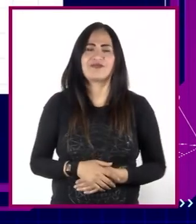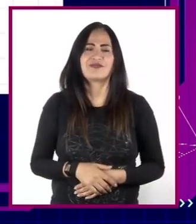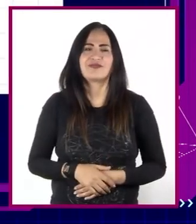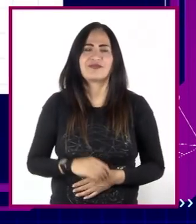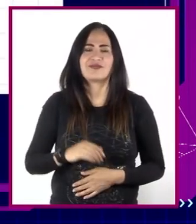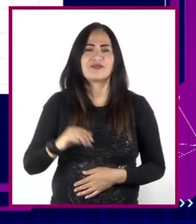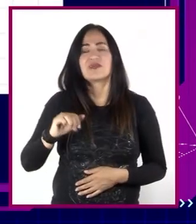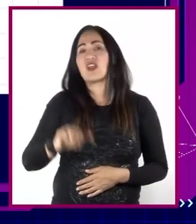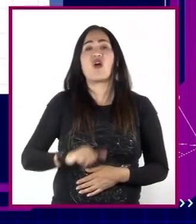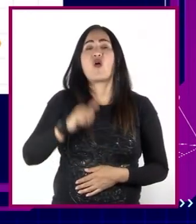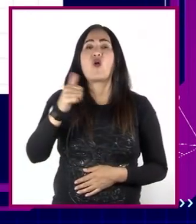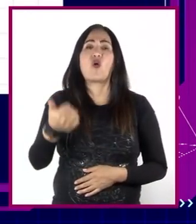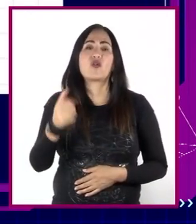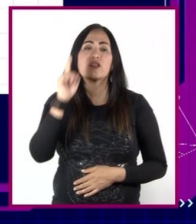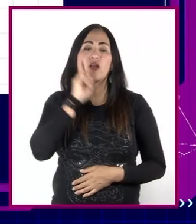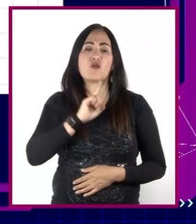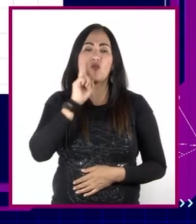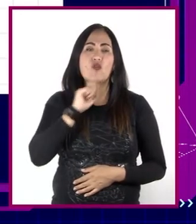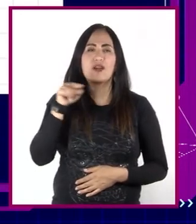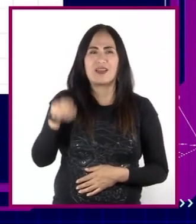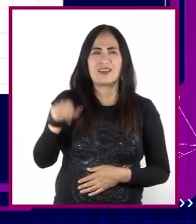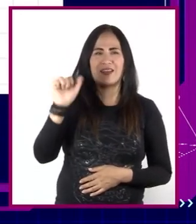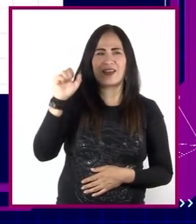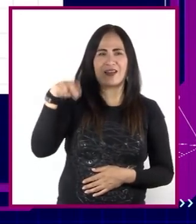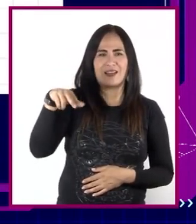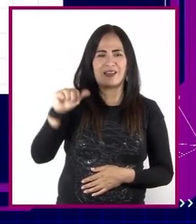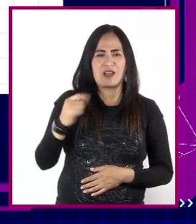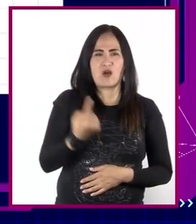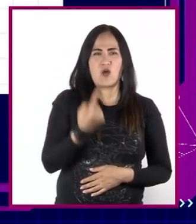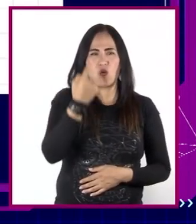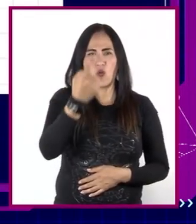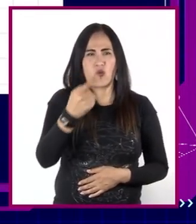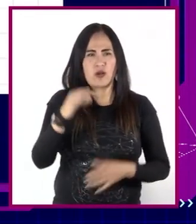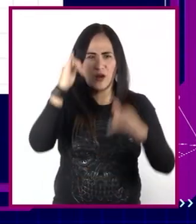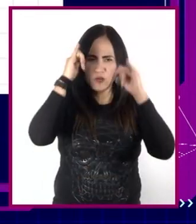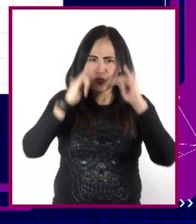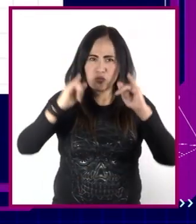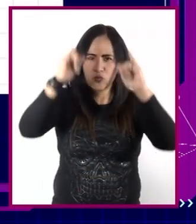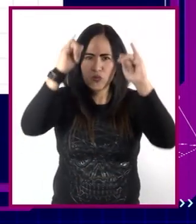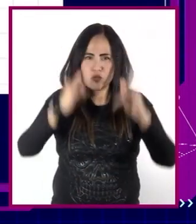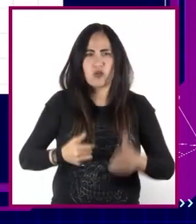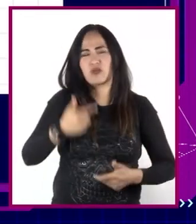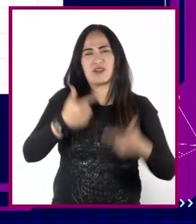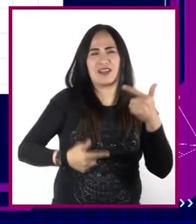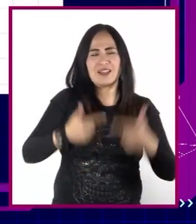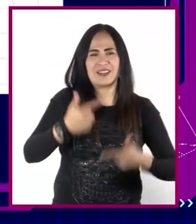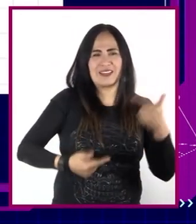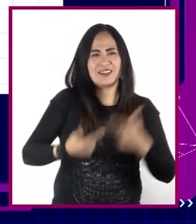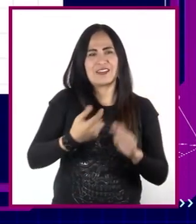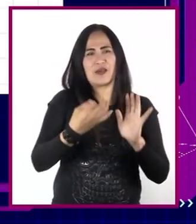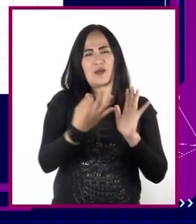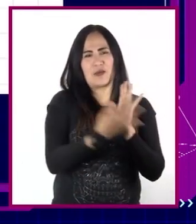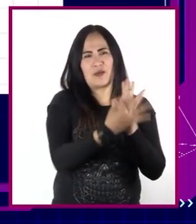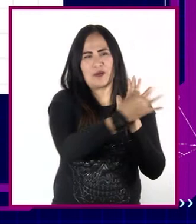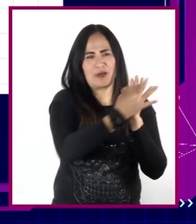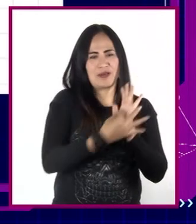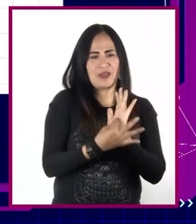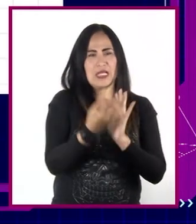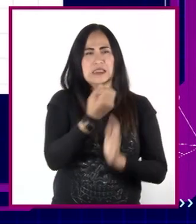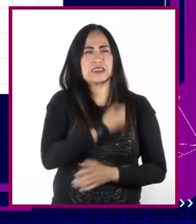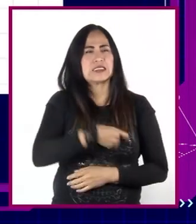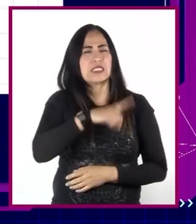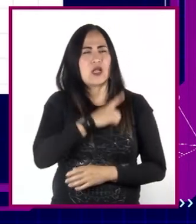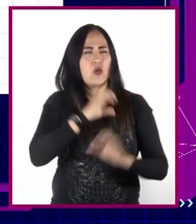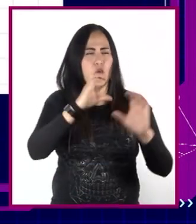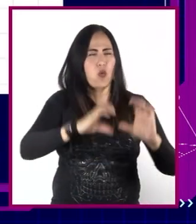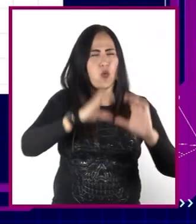Otra de las productoras, Ana, tiene una vaca consentida, Manchitas. Para cuidar su salud, vigila